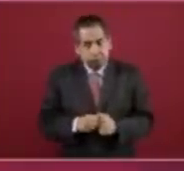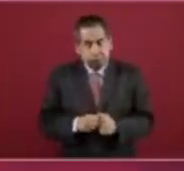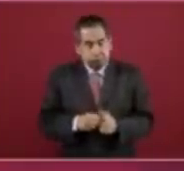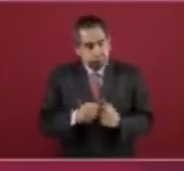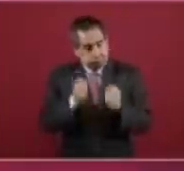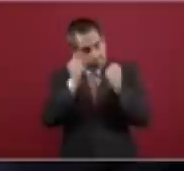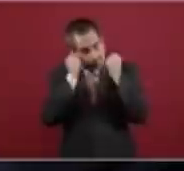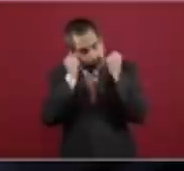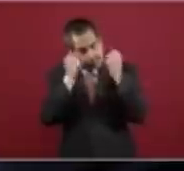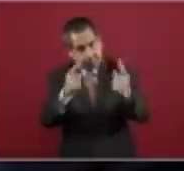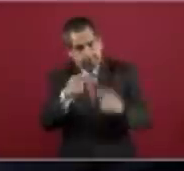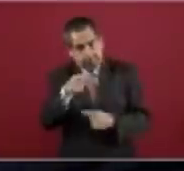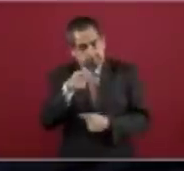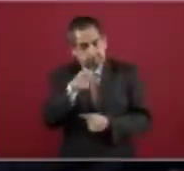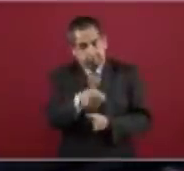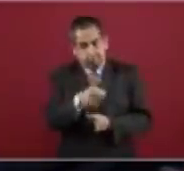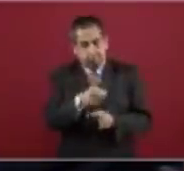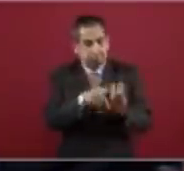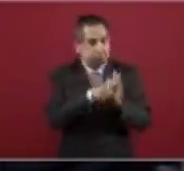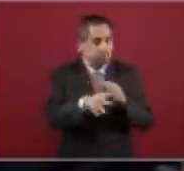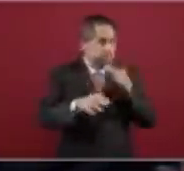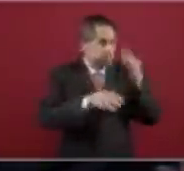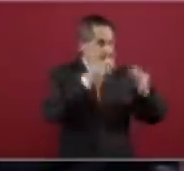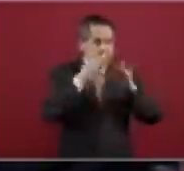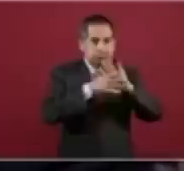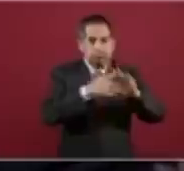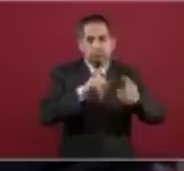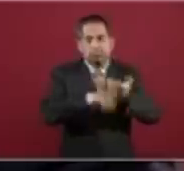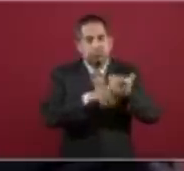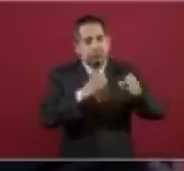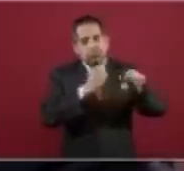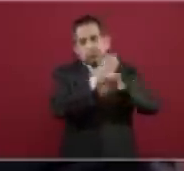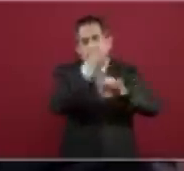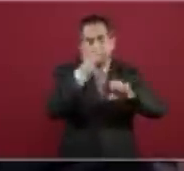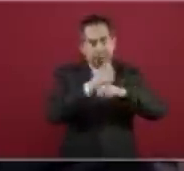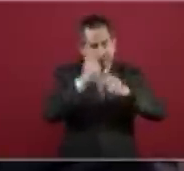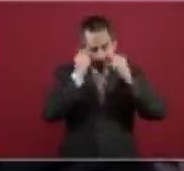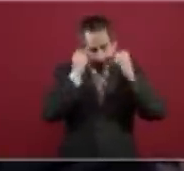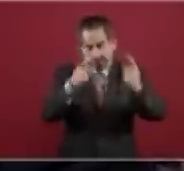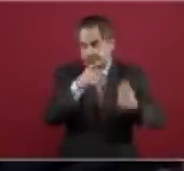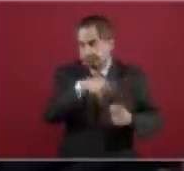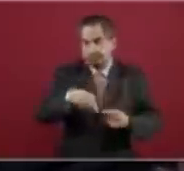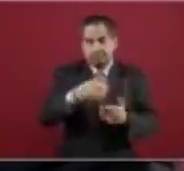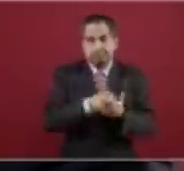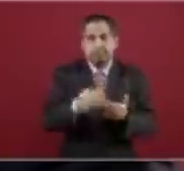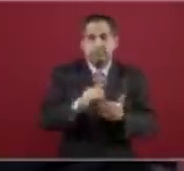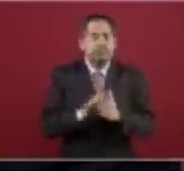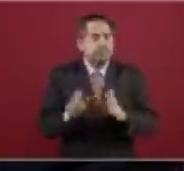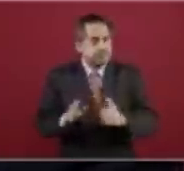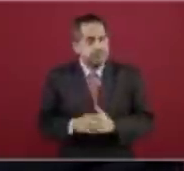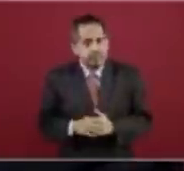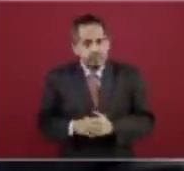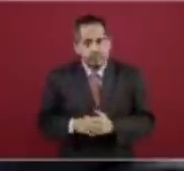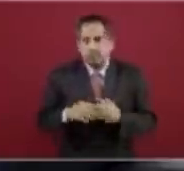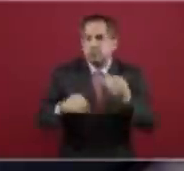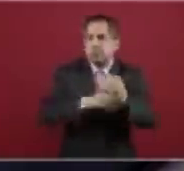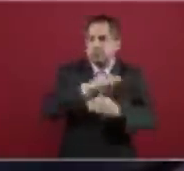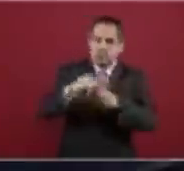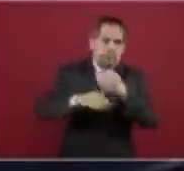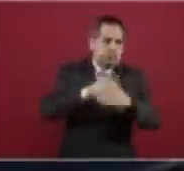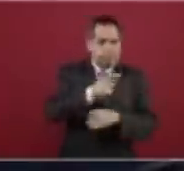admirable lo que hacen los periodistas de los estados. De todas maneras,